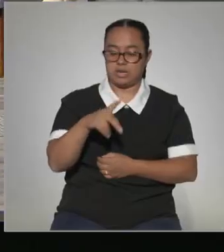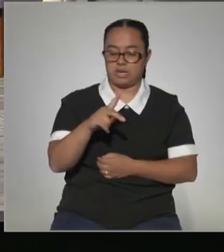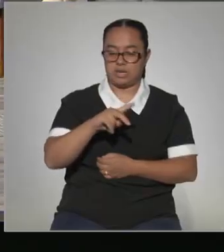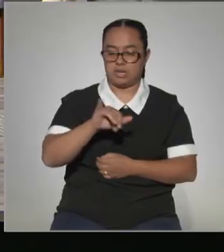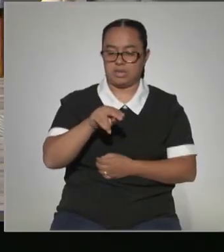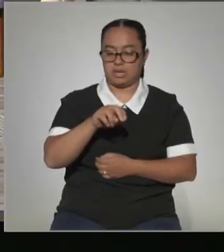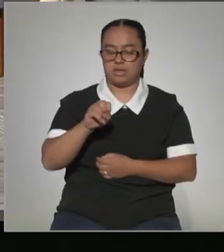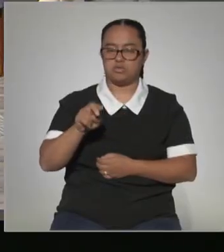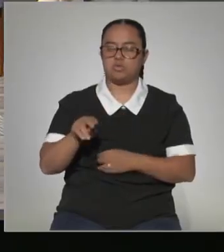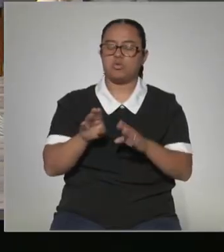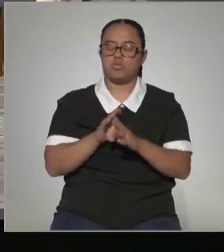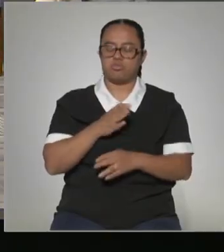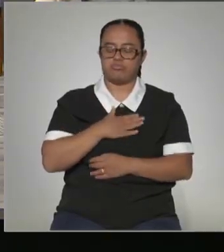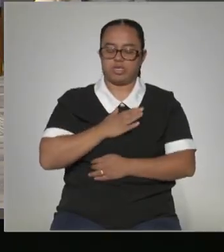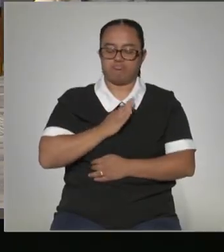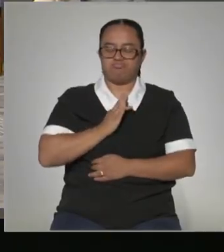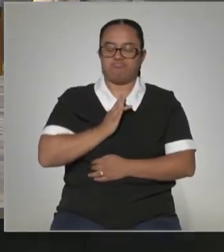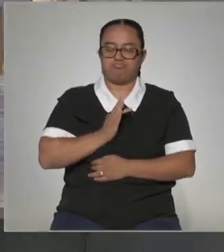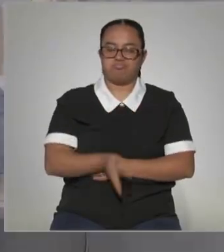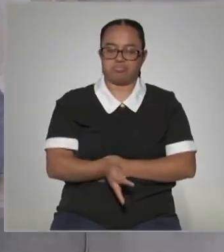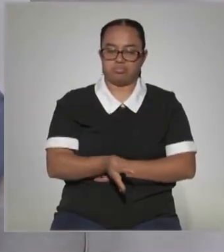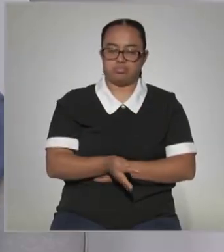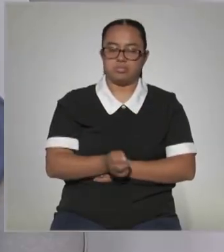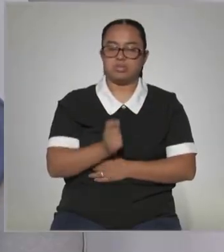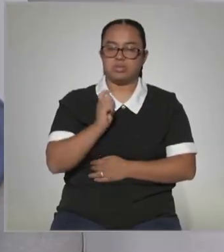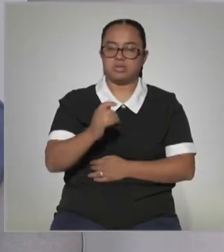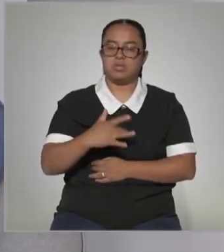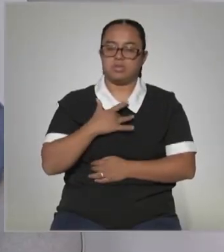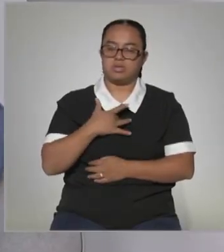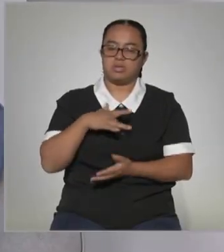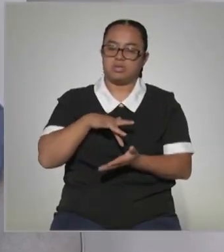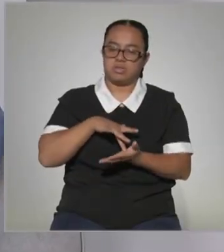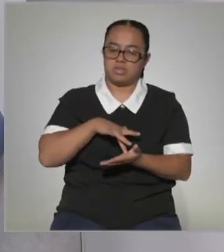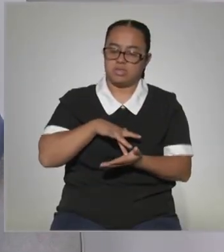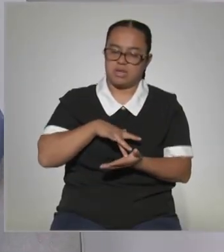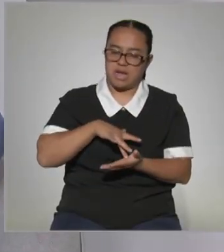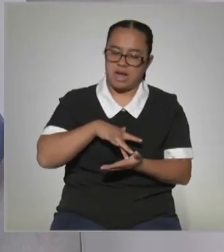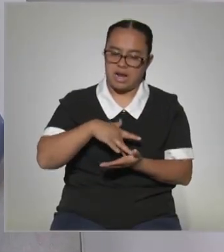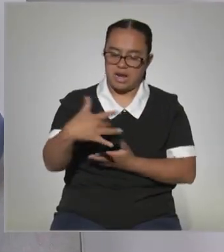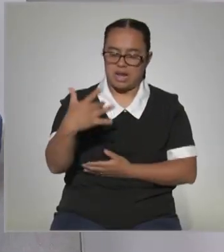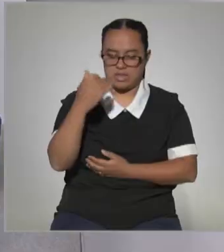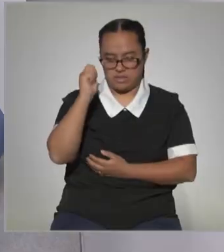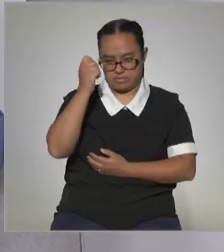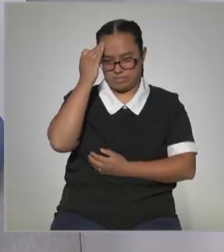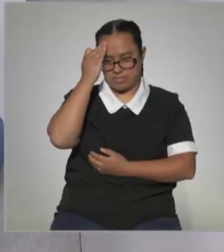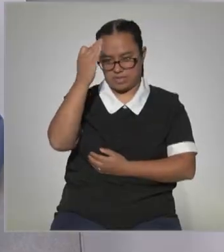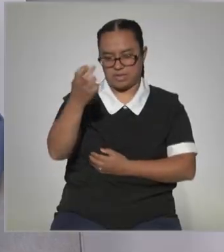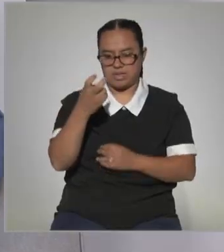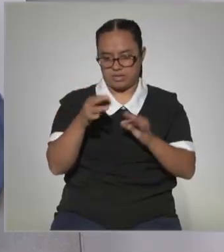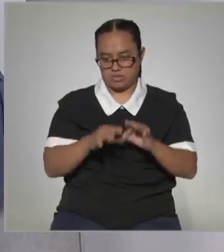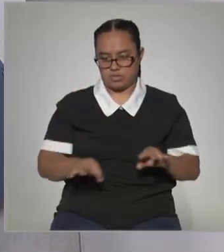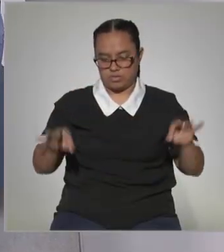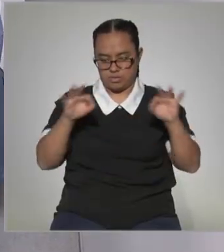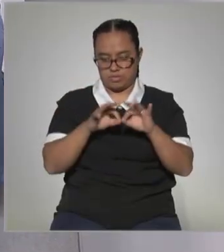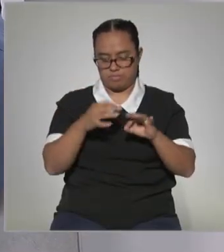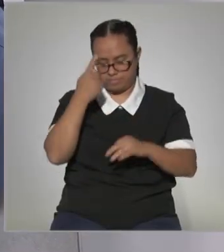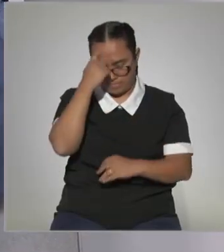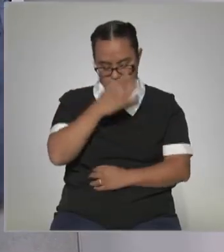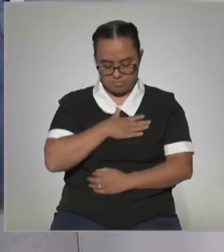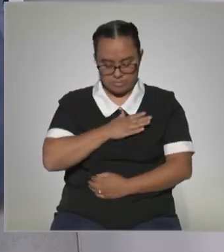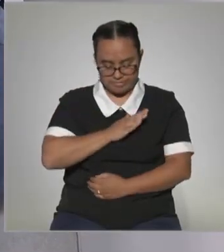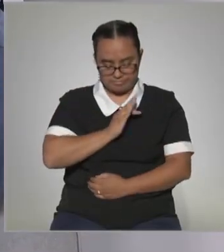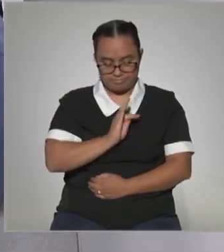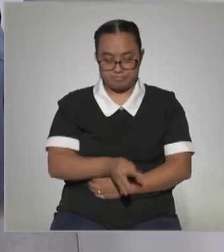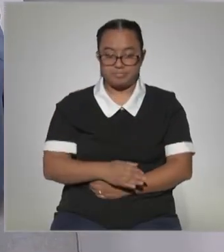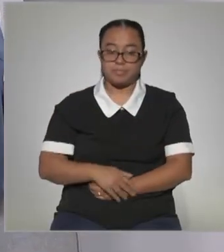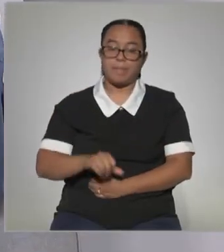la resiliencia, que habla de la gratificación demorada, que es otra cosa fundamental para la resiliencia.